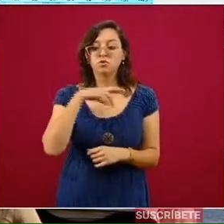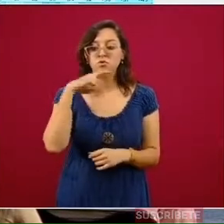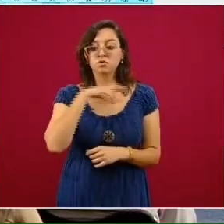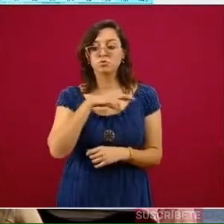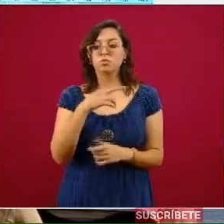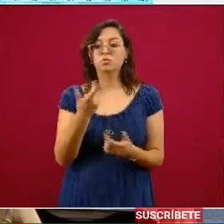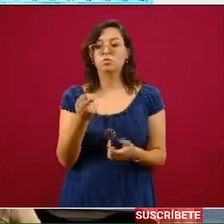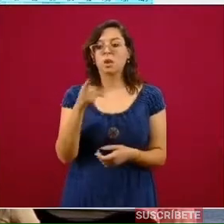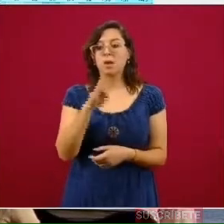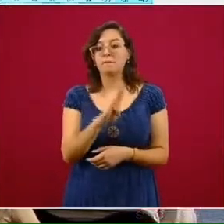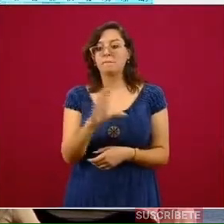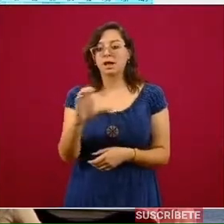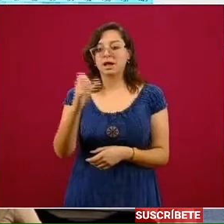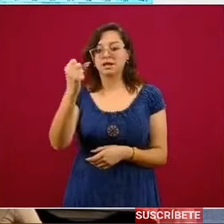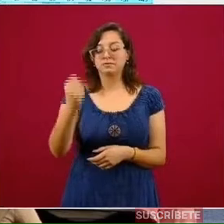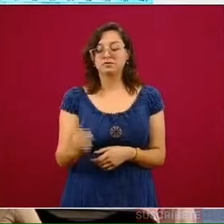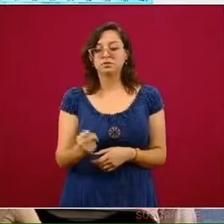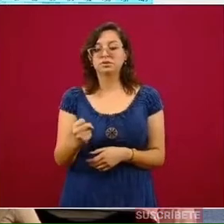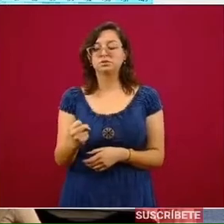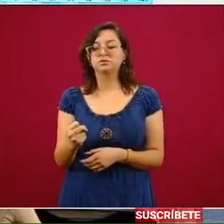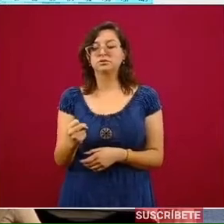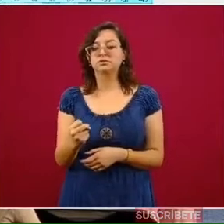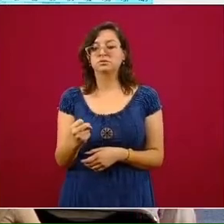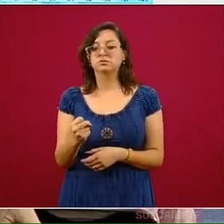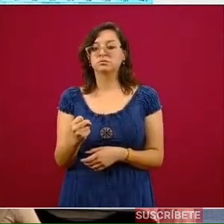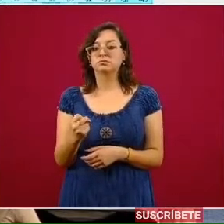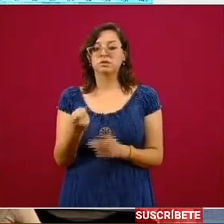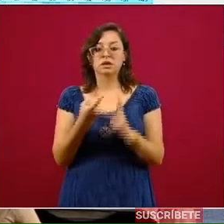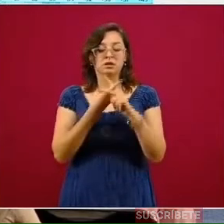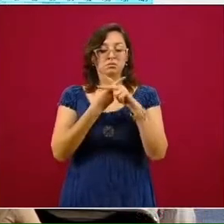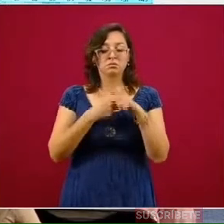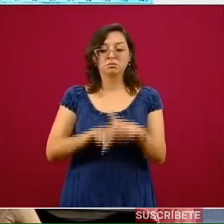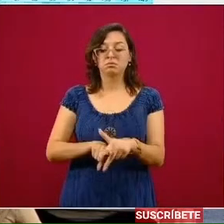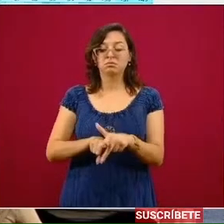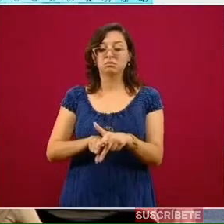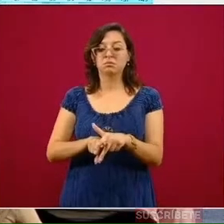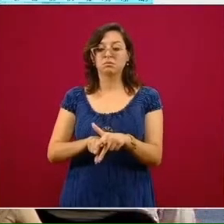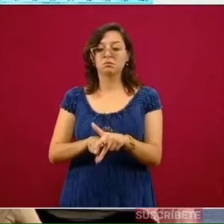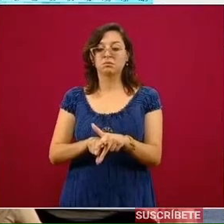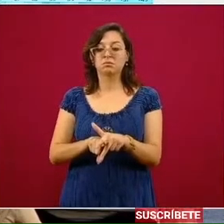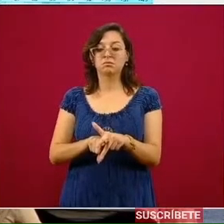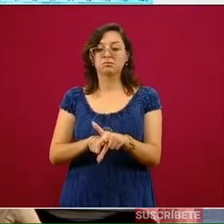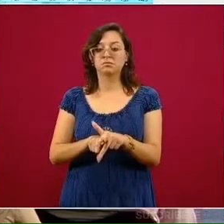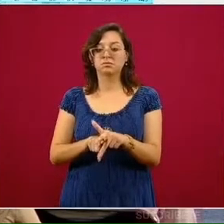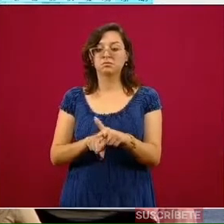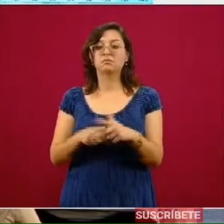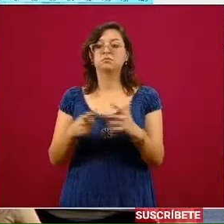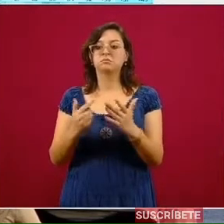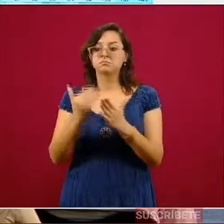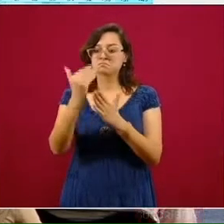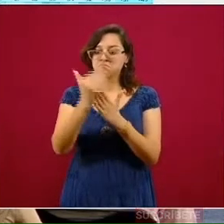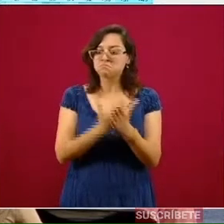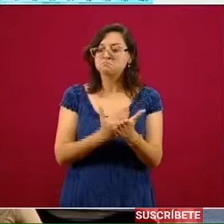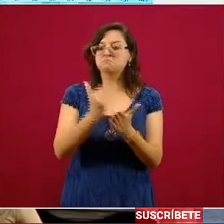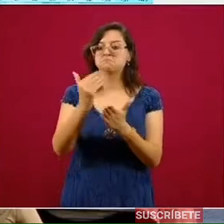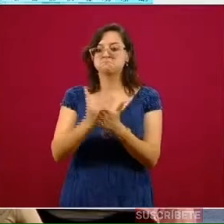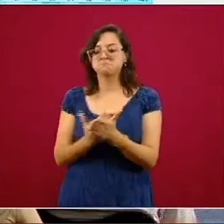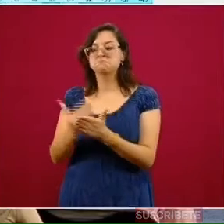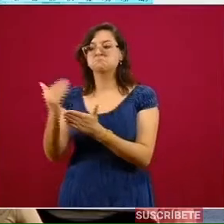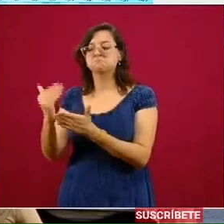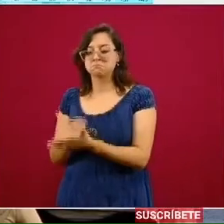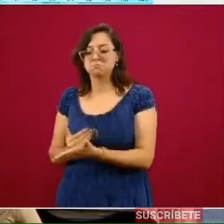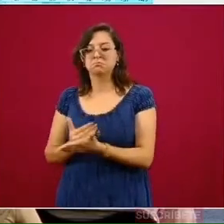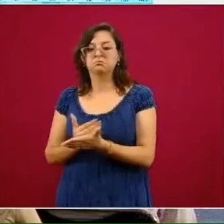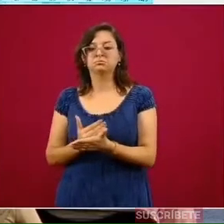ejemplo, podemos ver a Baja California Sur. Baja California Sur prácticamente desde que inicia la Jornada Nacional mantiene una movilidad